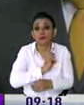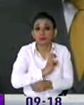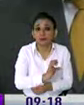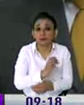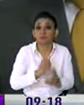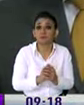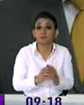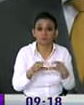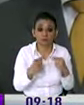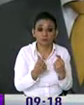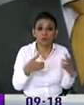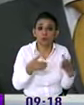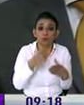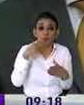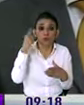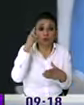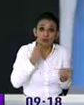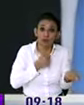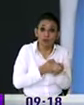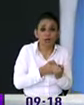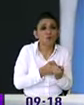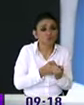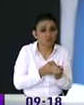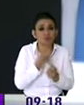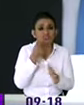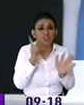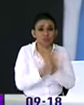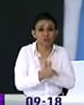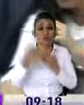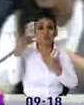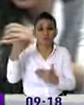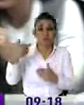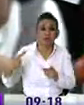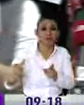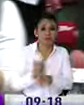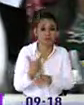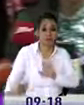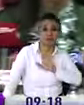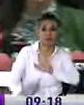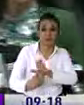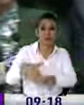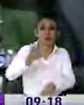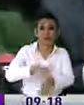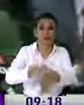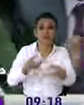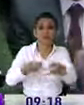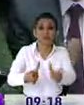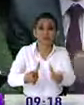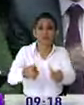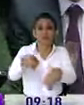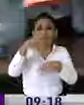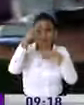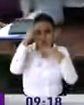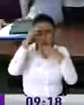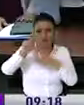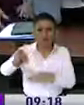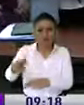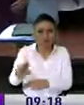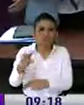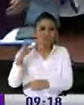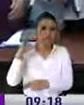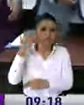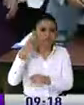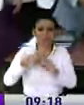ala correísta, mientras tanto, siguen denunciando una supuesta persecución política y culpan de esto también a los medios de comunicación, aunque cuando